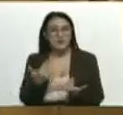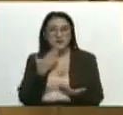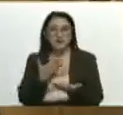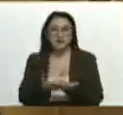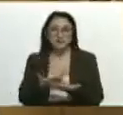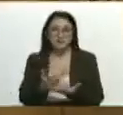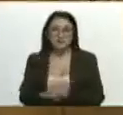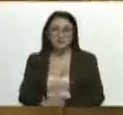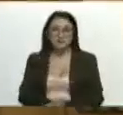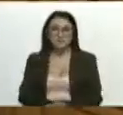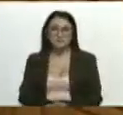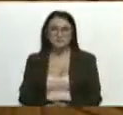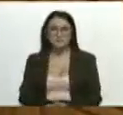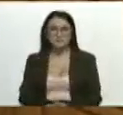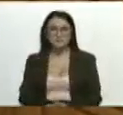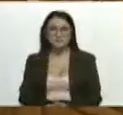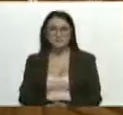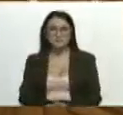gracias.